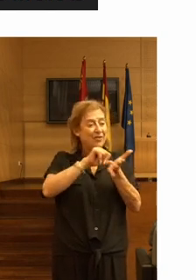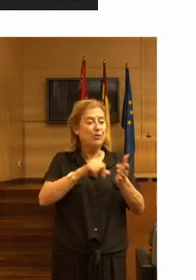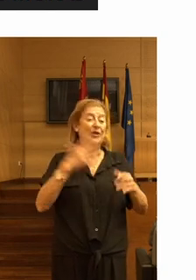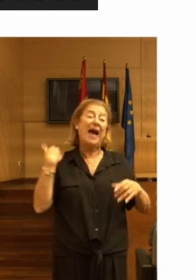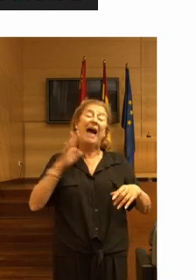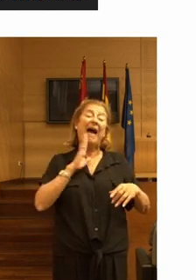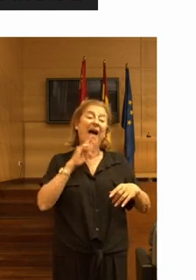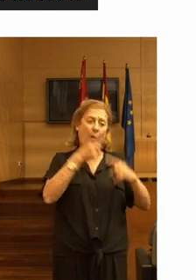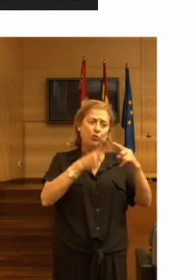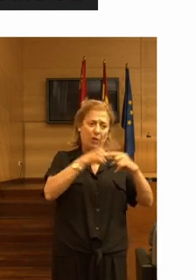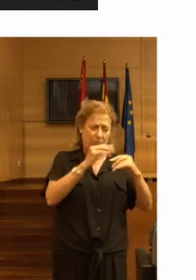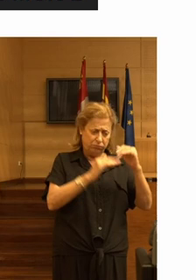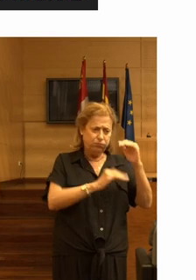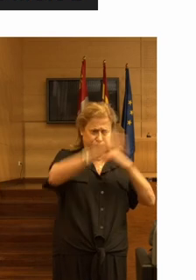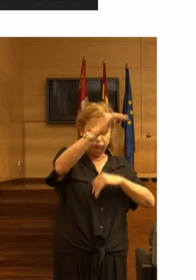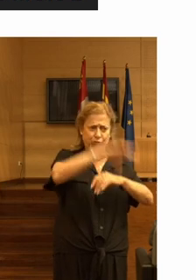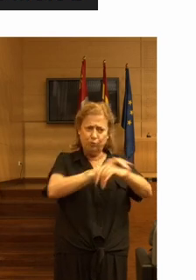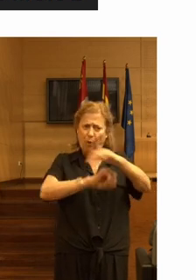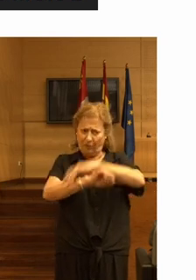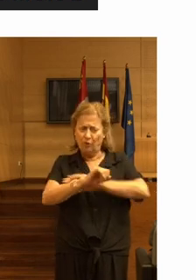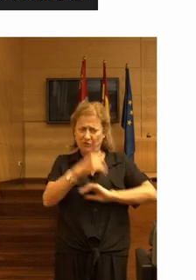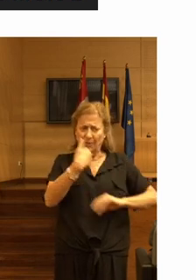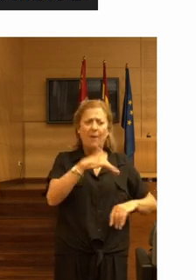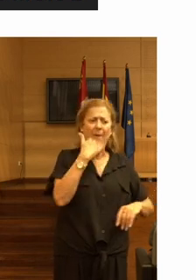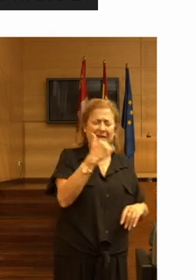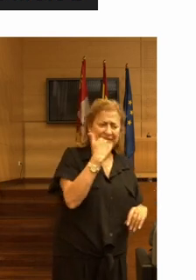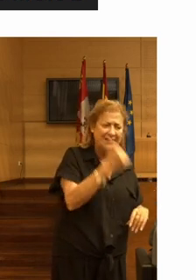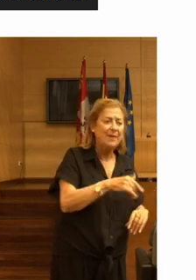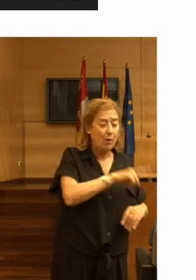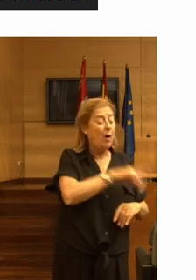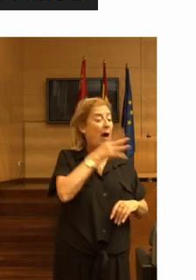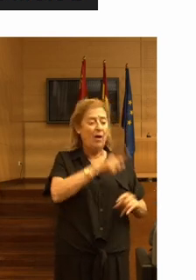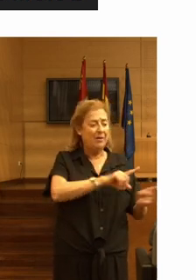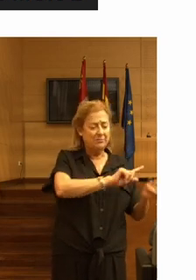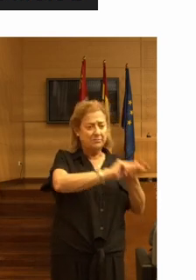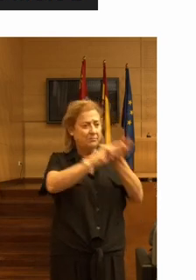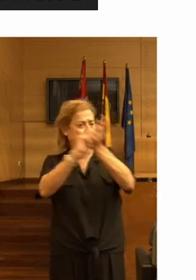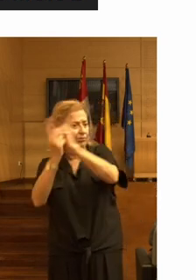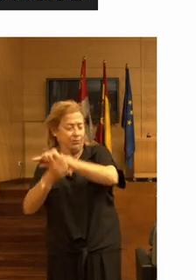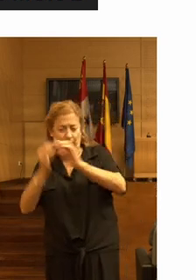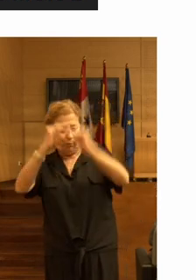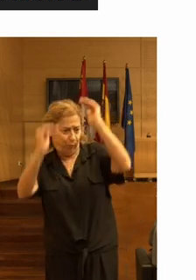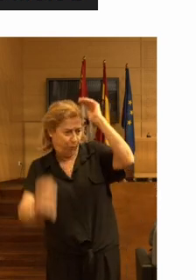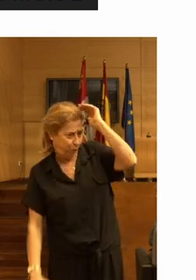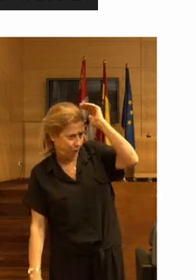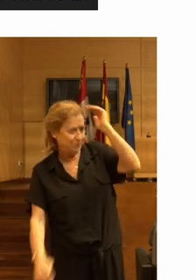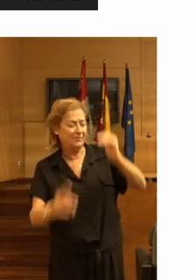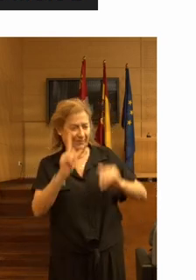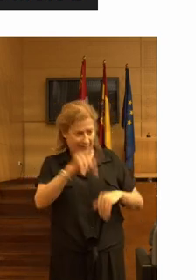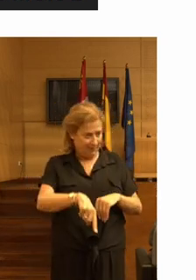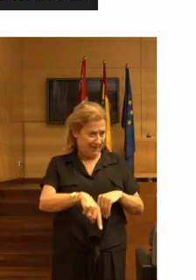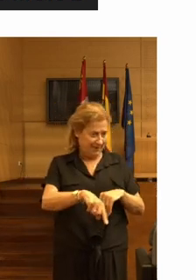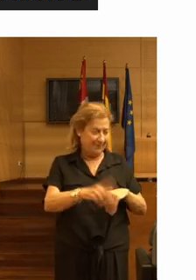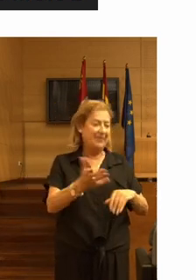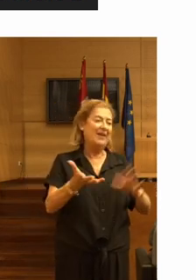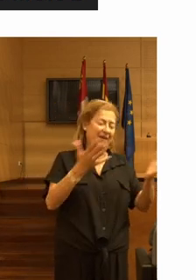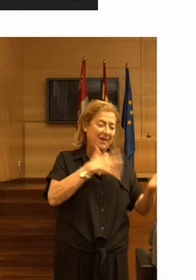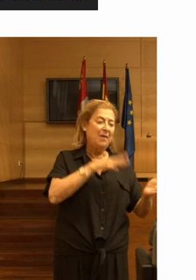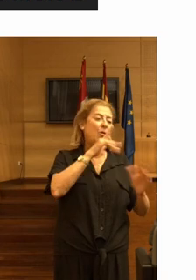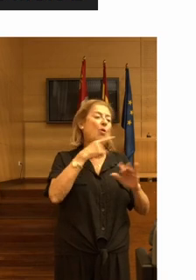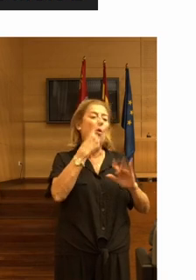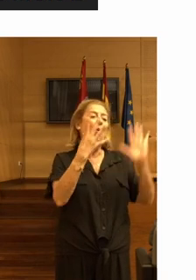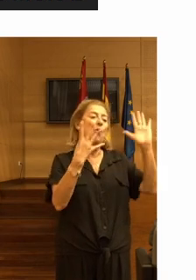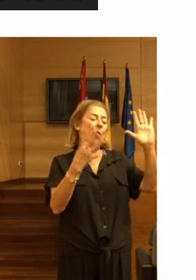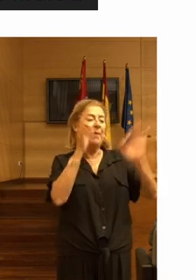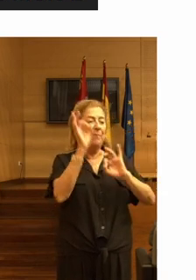utilizaban un alto porcentaje de sujeciones, pero sin embargo también han sido los centros que han experimentado una mayor bajada, quedándose en promedio en un